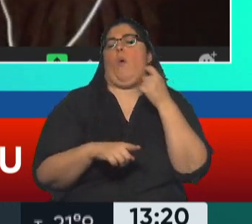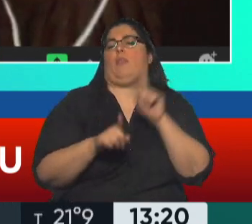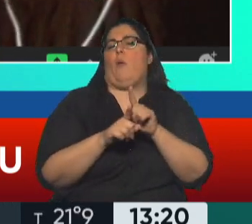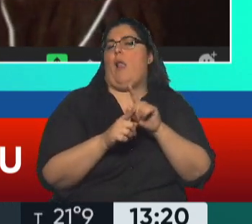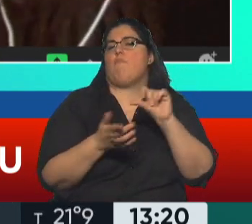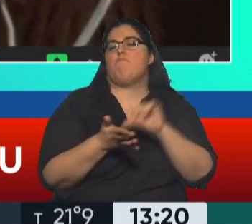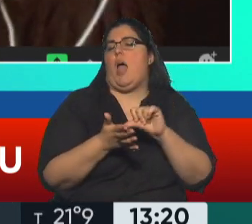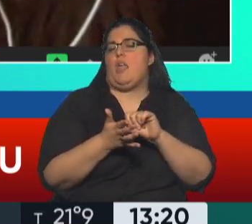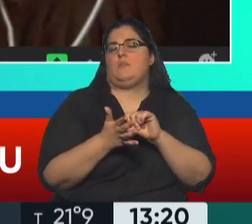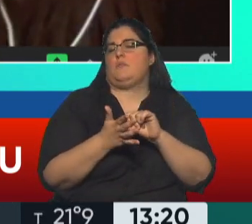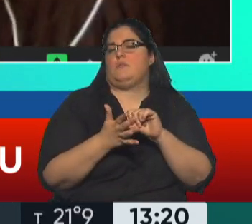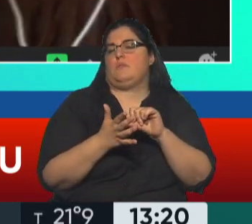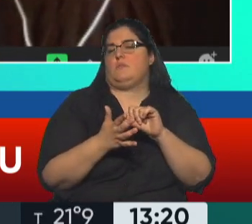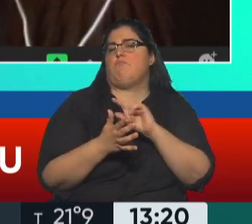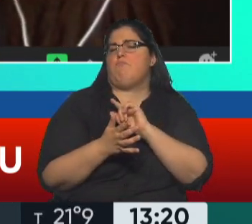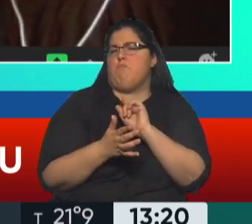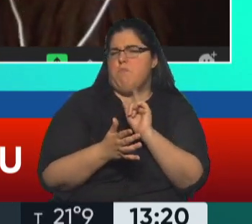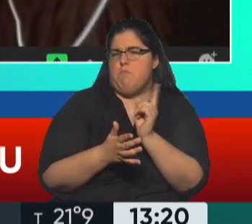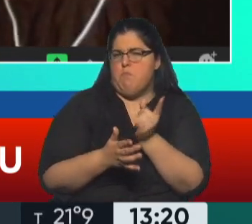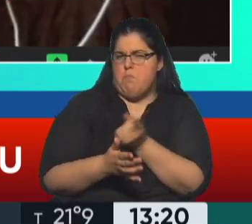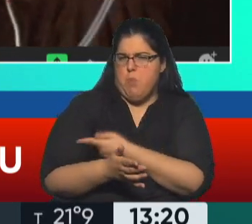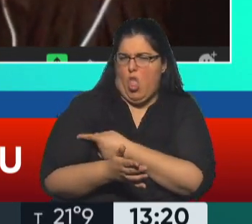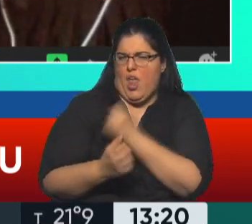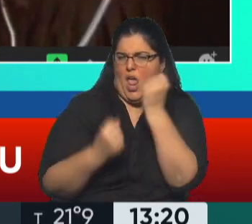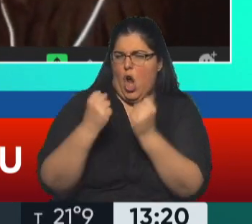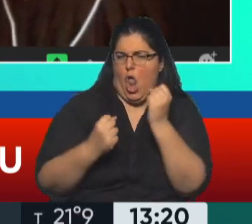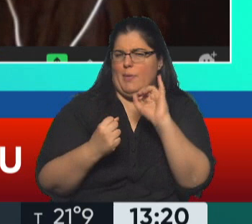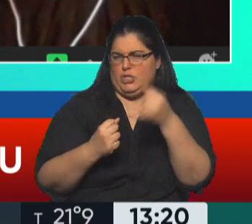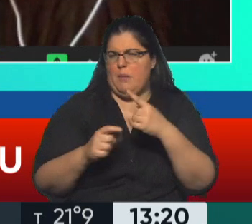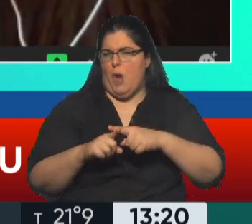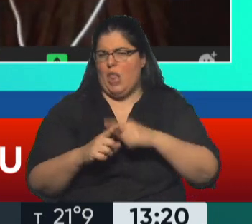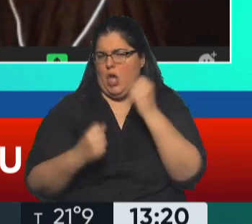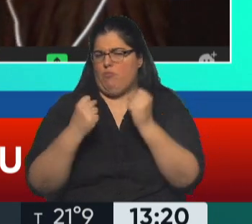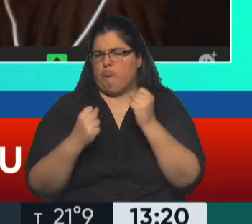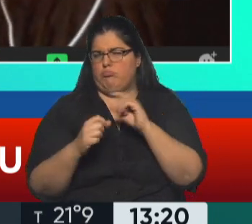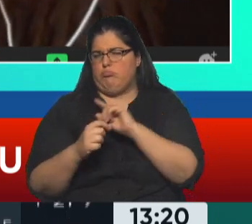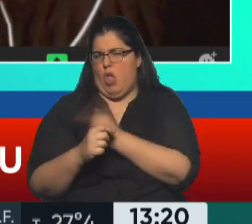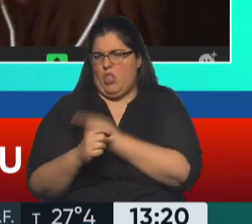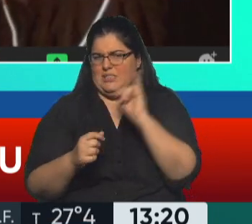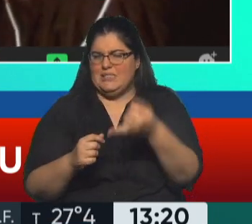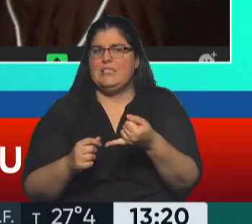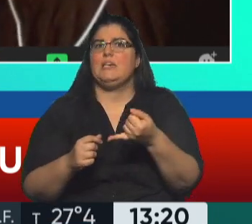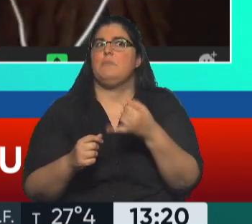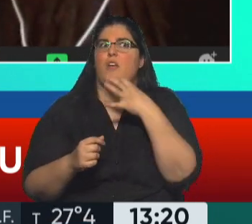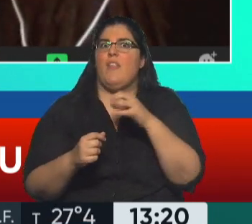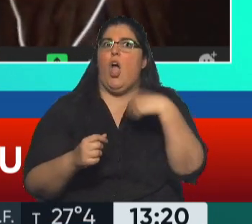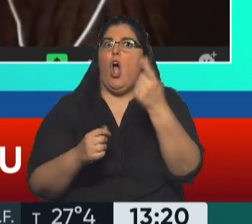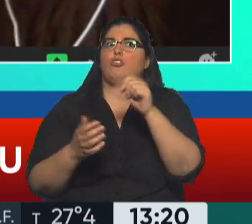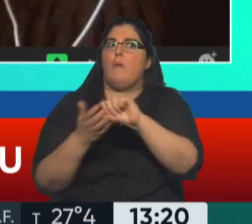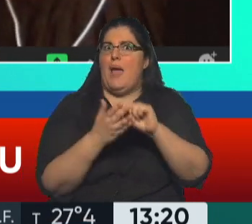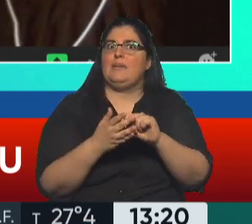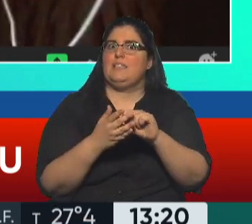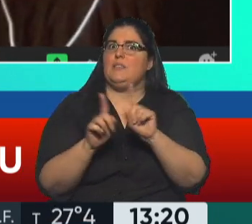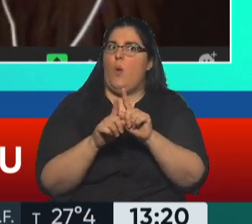con muchísimo poder económico y político, pero con otros que le empiezan a hacer más